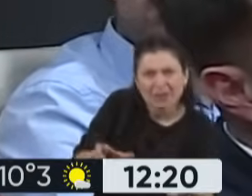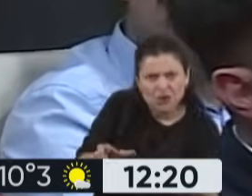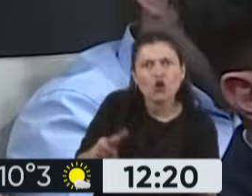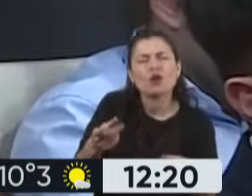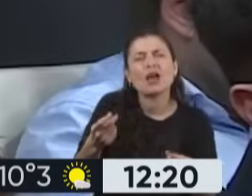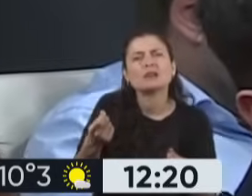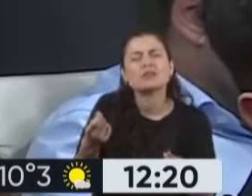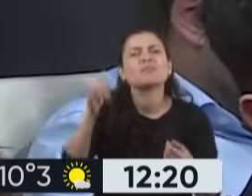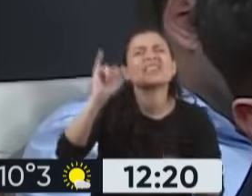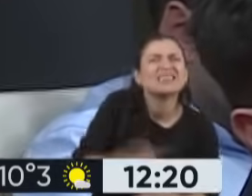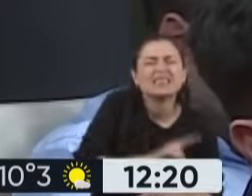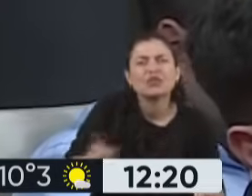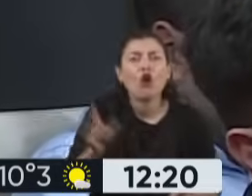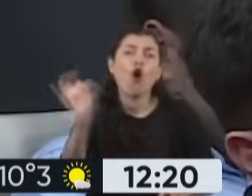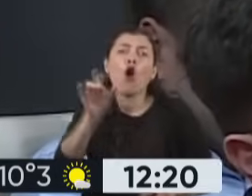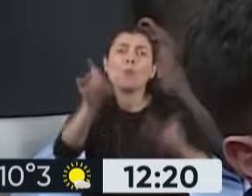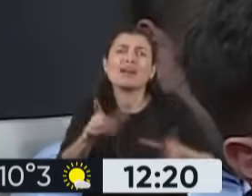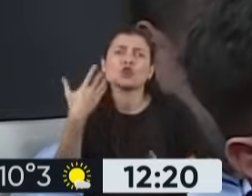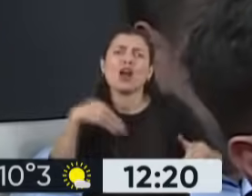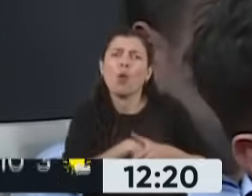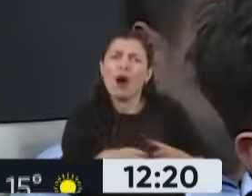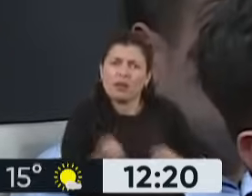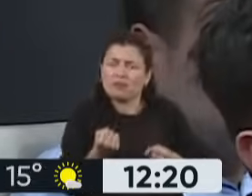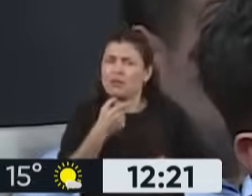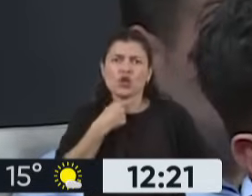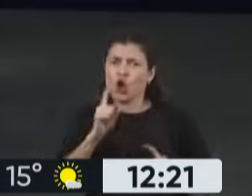no se filtre como sucedió en el blanqueo en el gobierno de Macri.